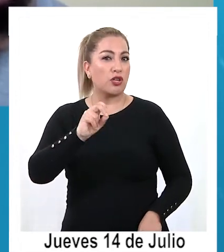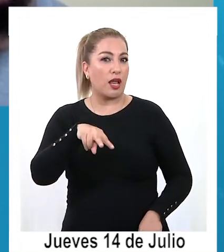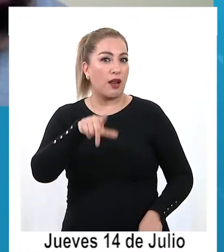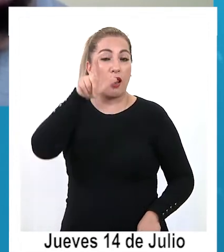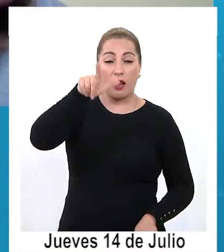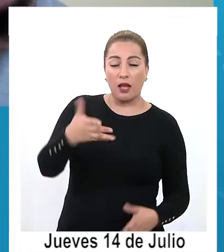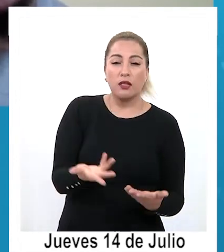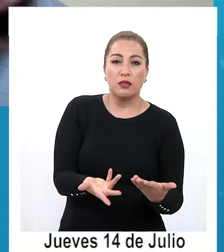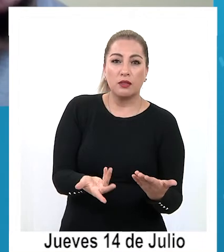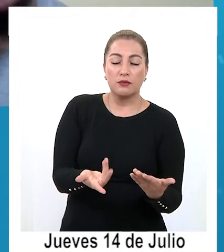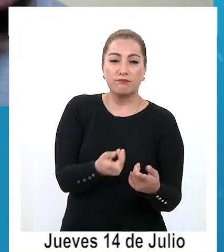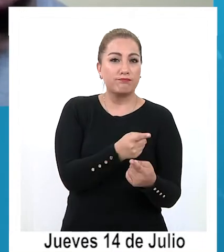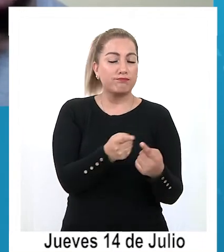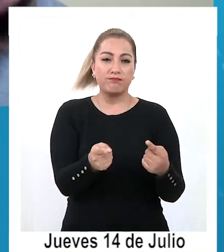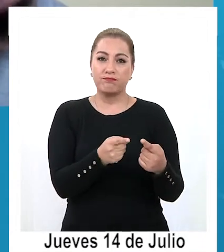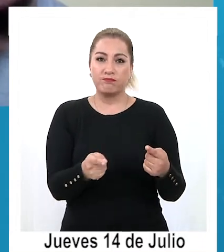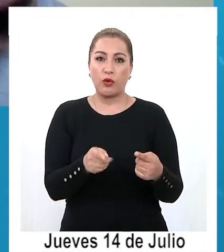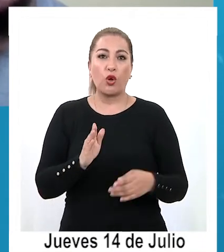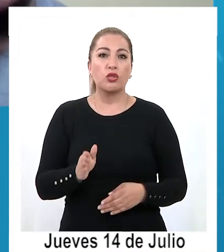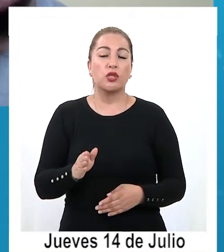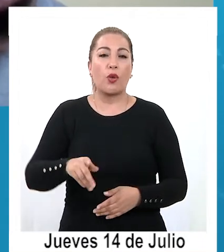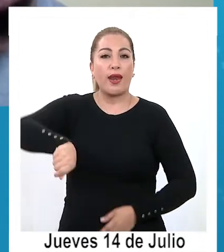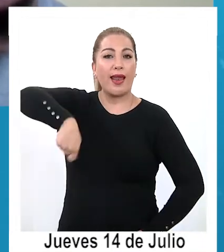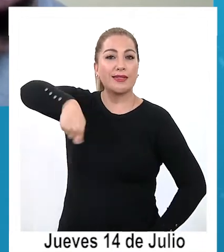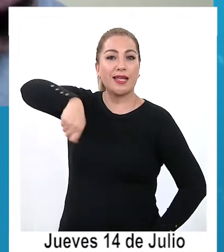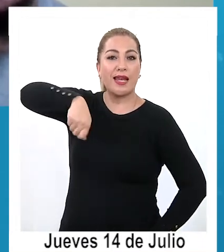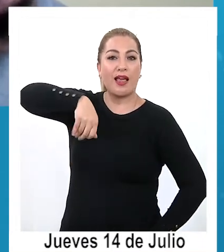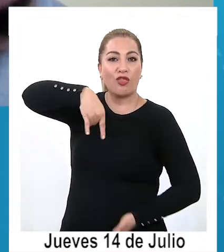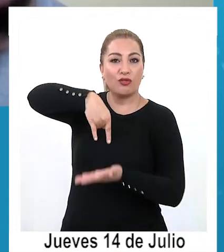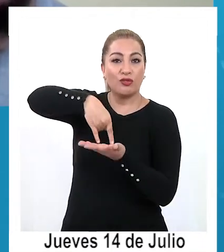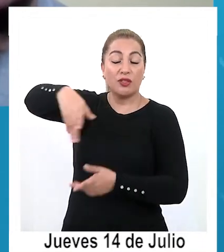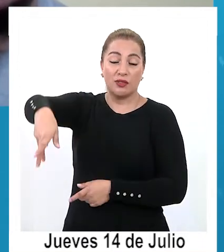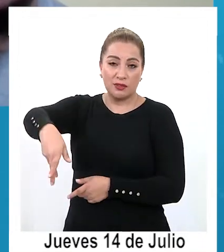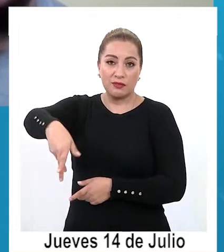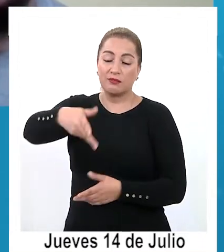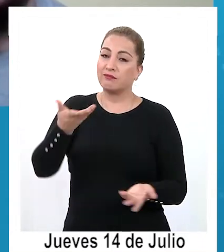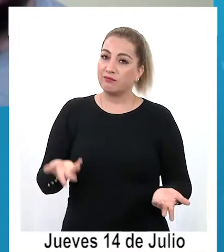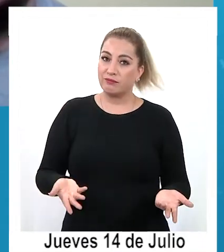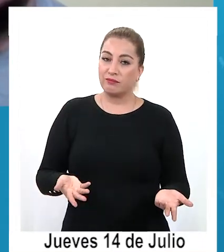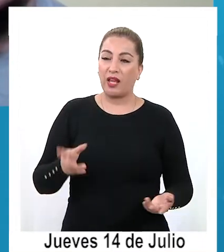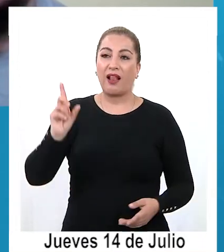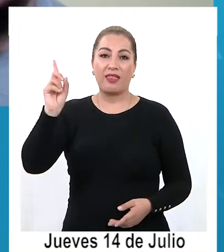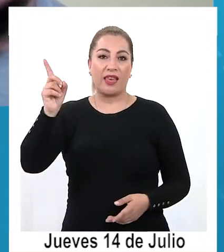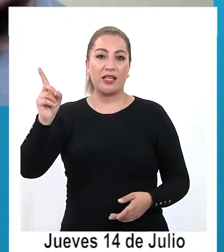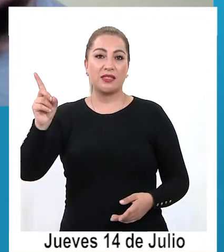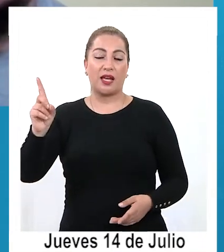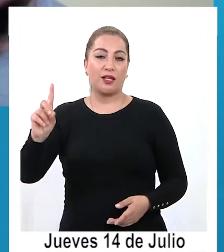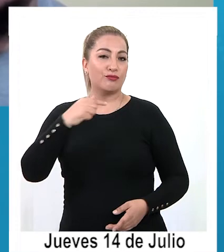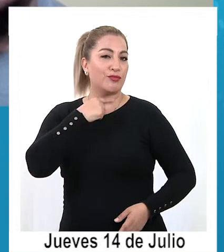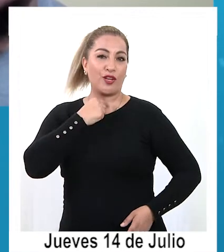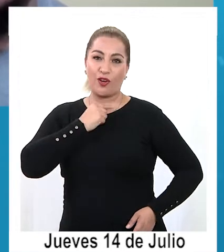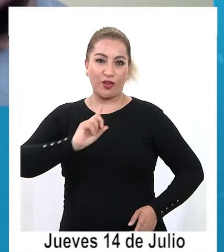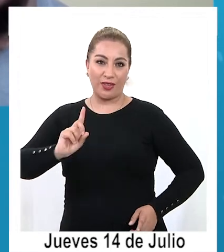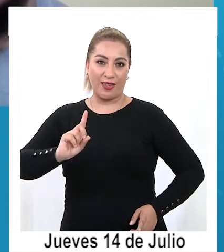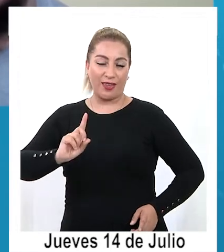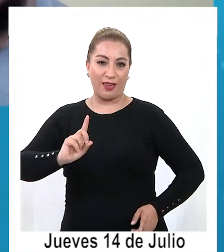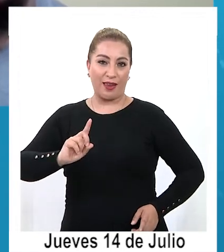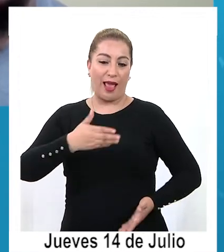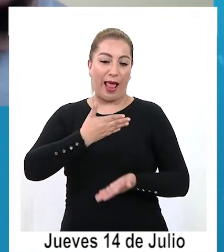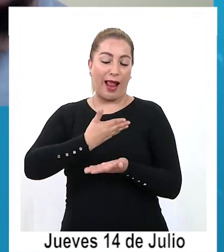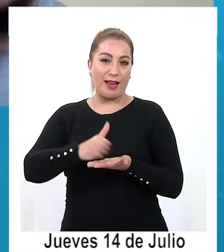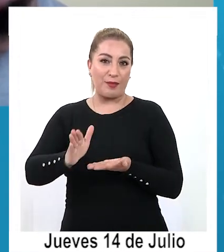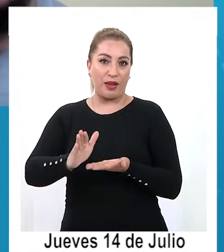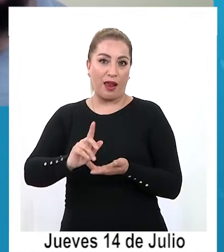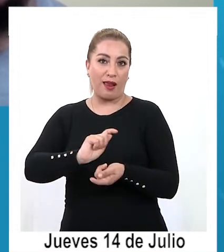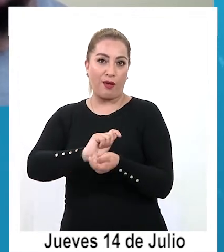la mantención del Senado. Claro, ahí la derecha no estaría dispuesta a eliminar, ni